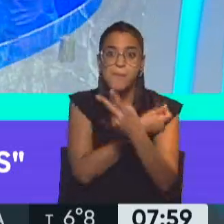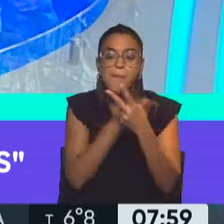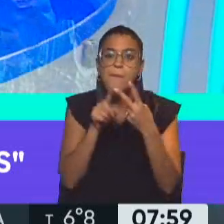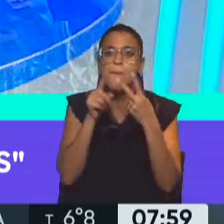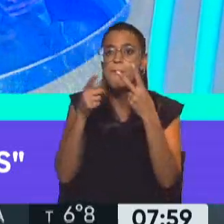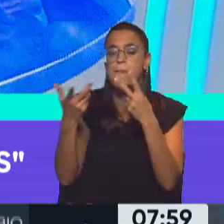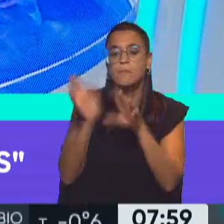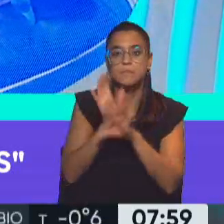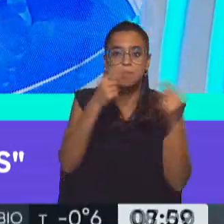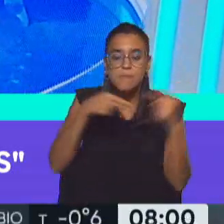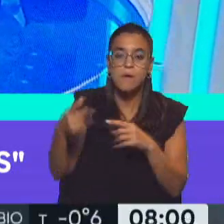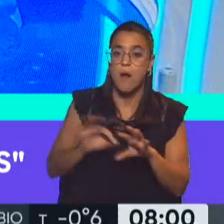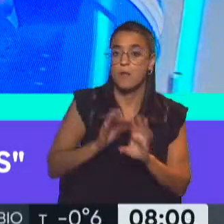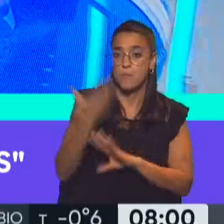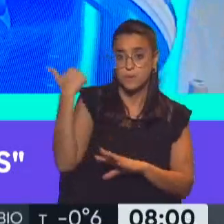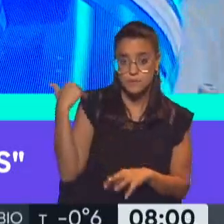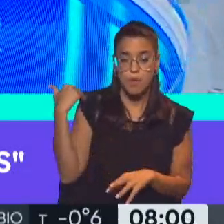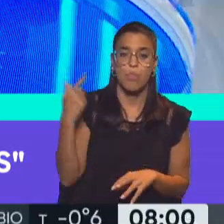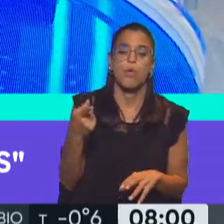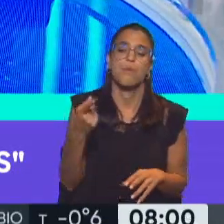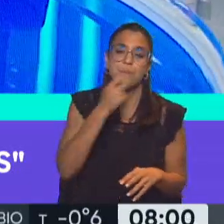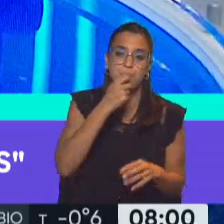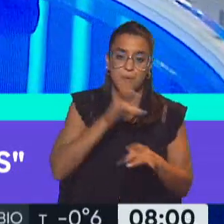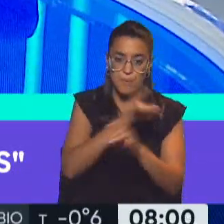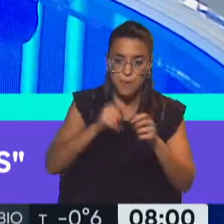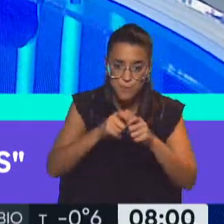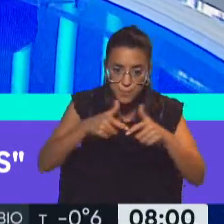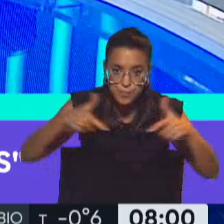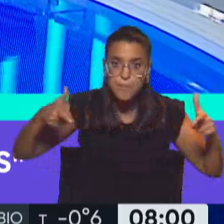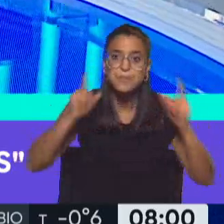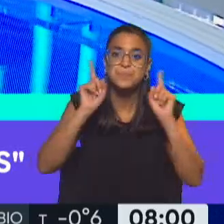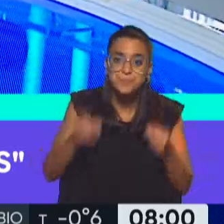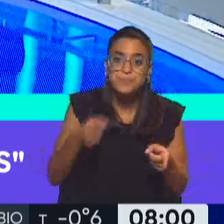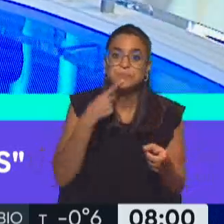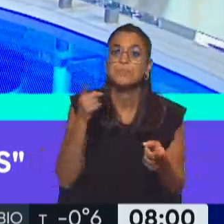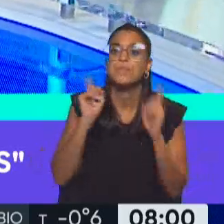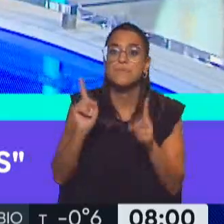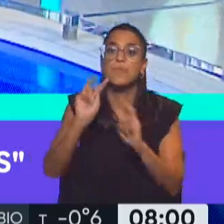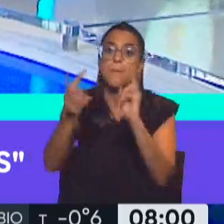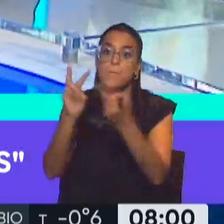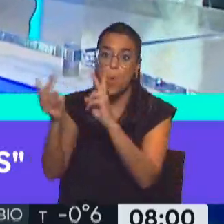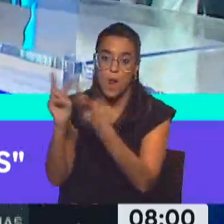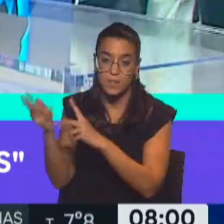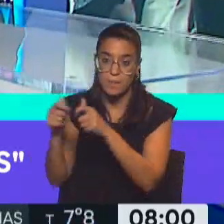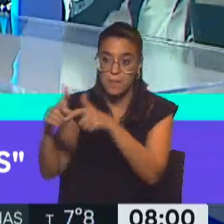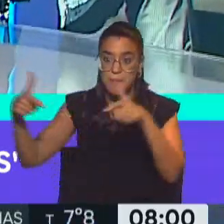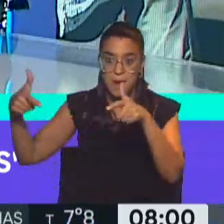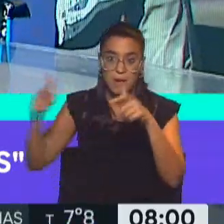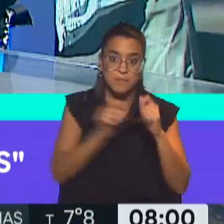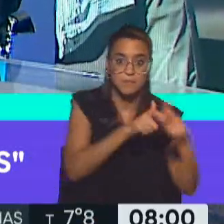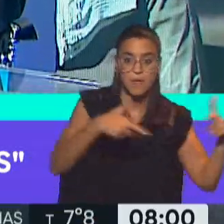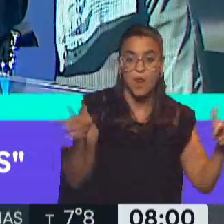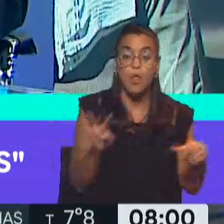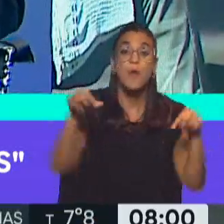otro lugar, porque el año pasado, con los casos aumentando, también venían paralelo las muertes. Ahora tenemos muchos casos y,